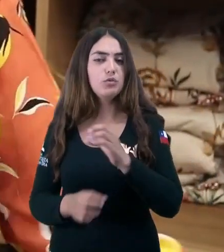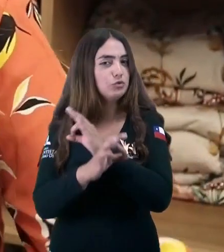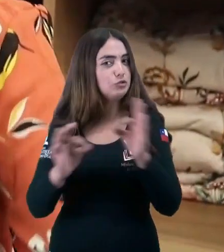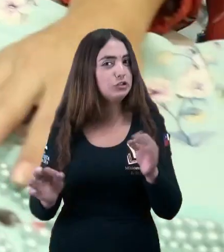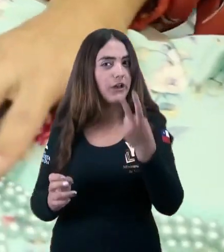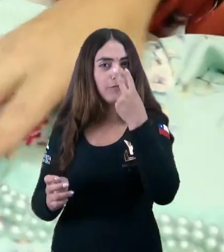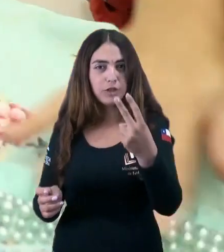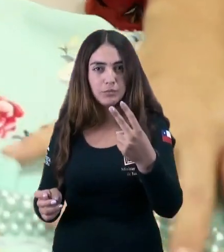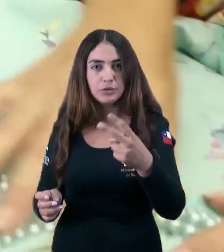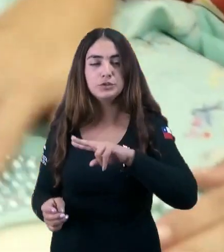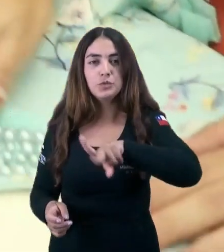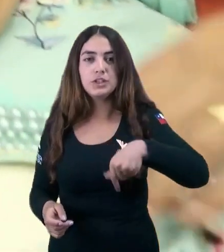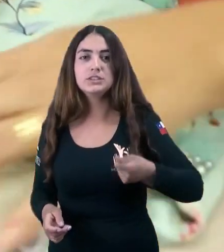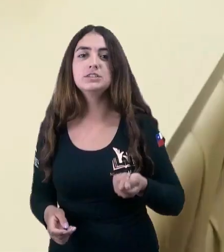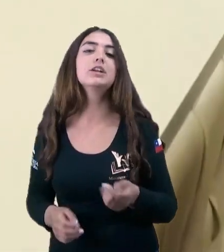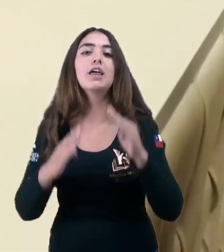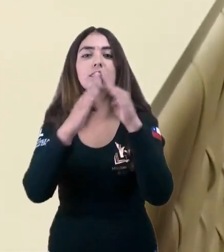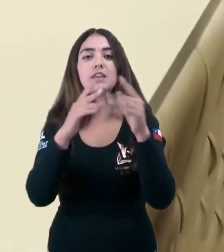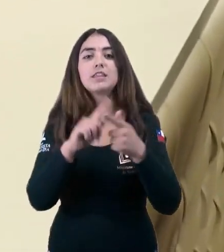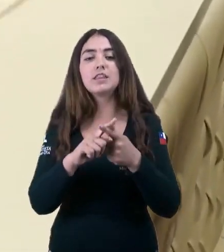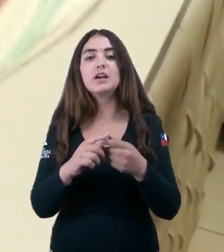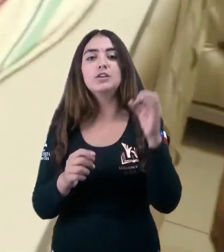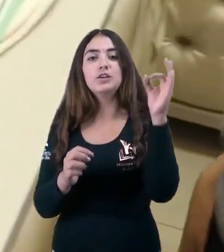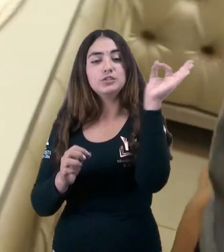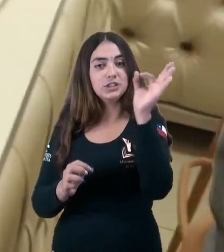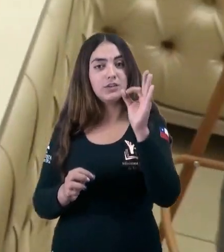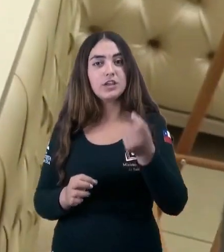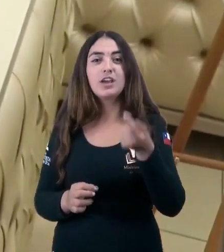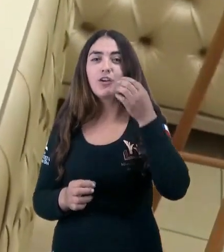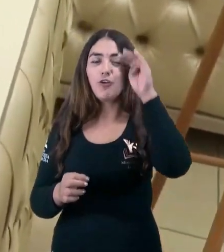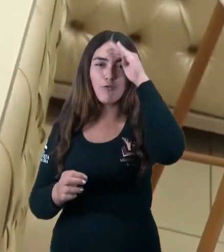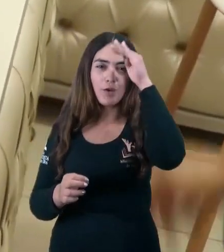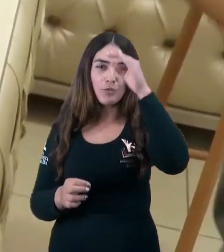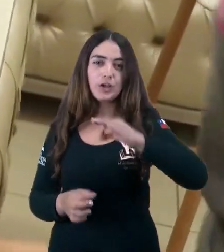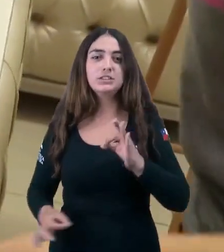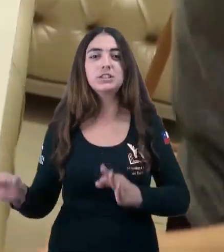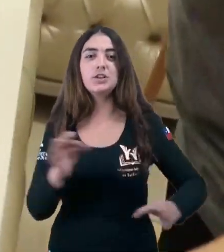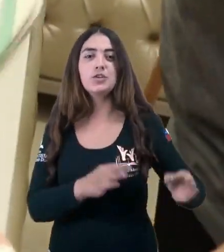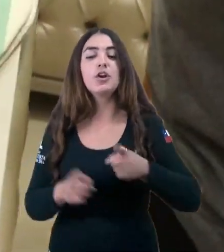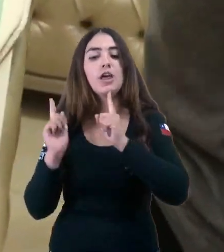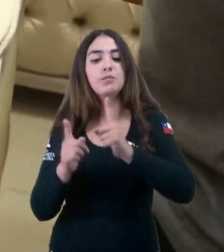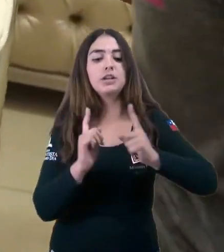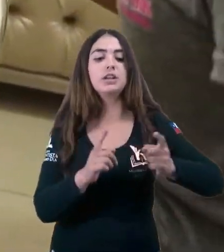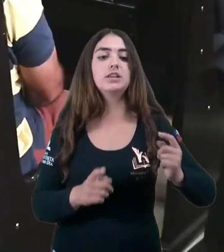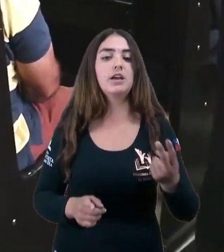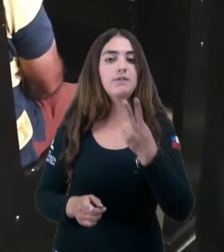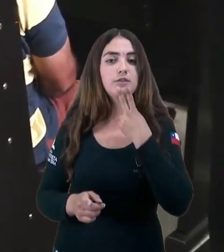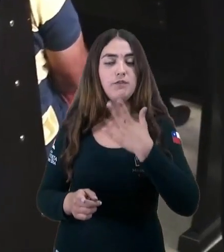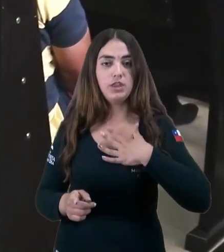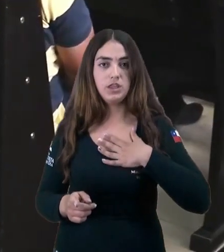abrimos nuestra tienda los sábados y siempre confiamos que el Señor sería el gran administrador de nuestra empresa y de nuestra vida.